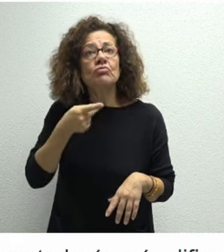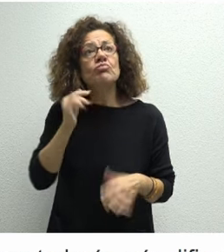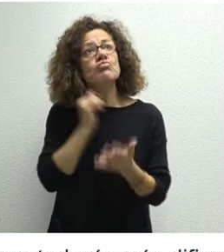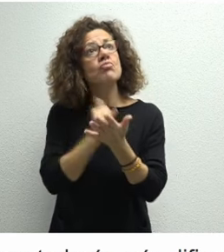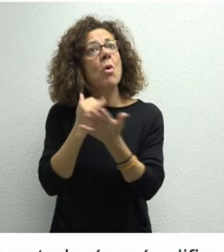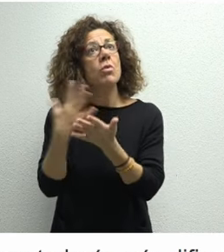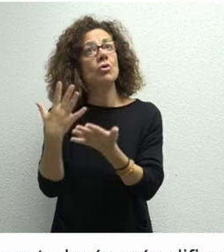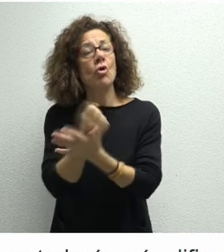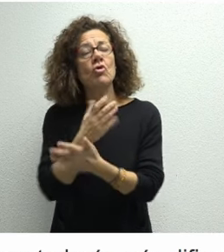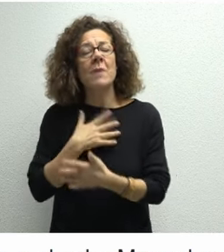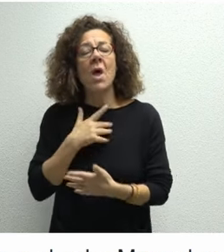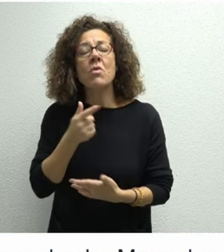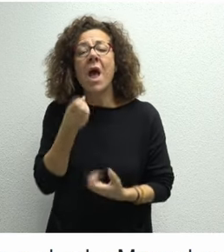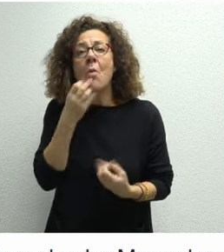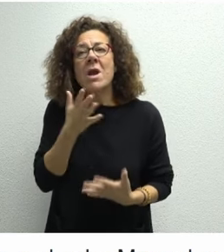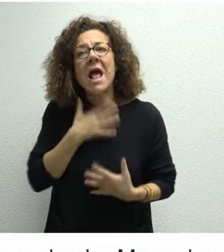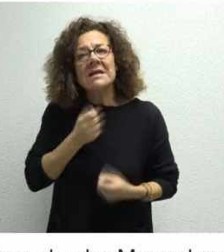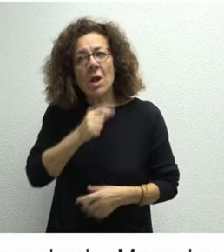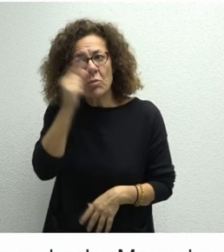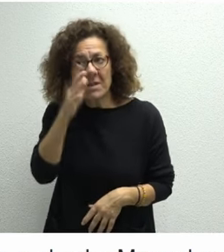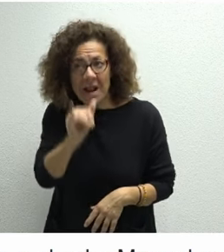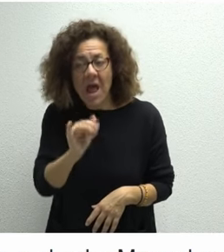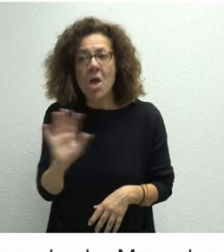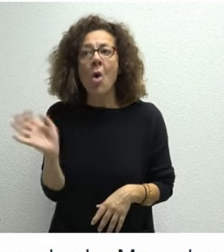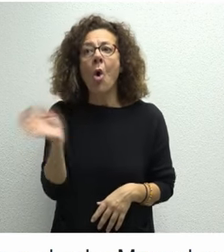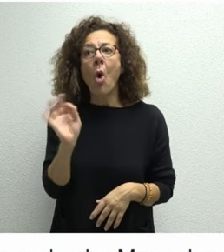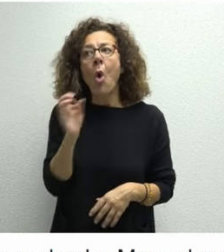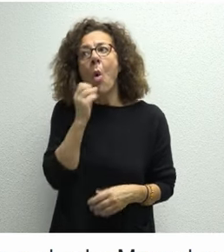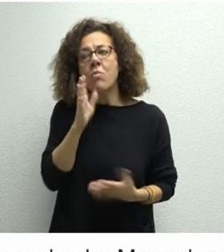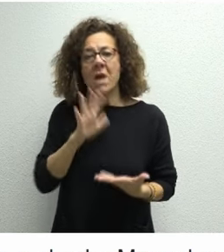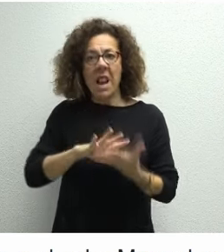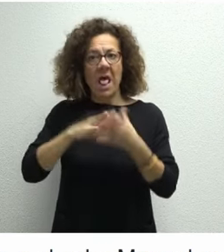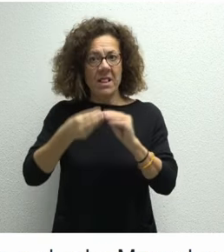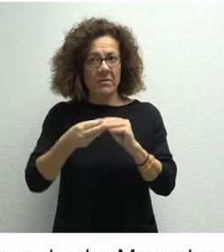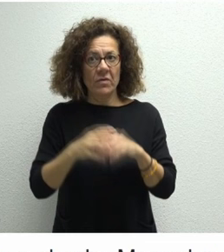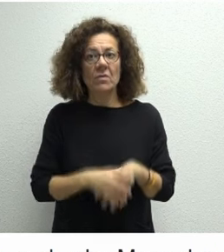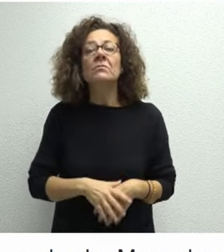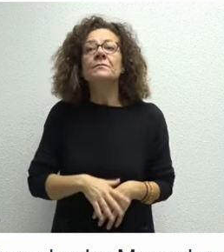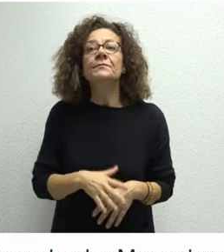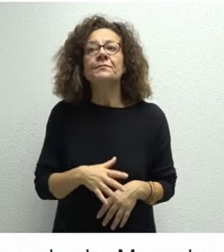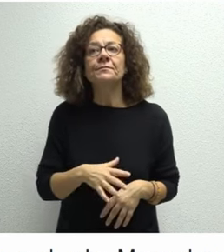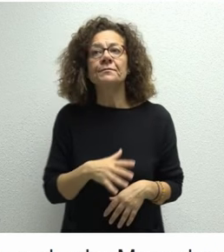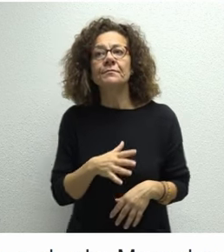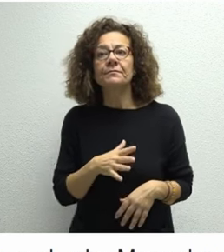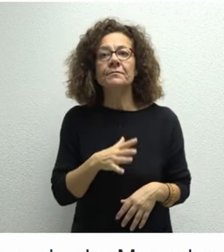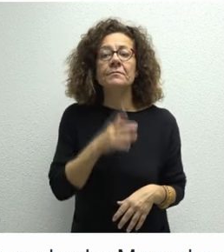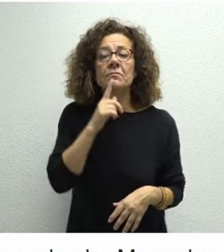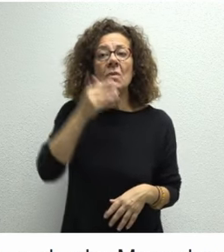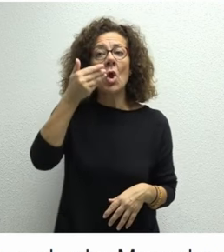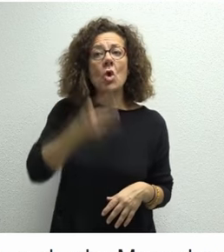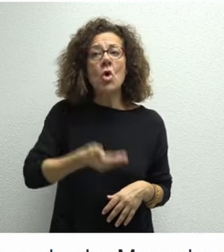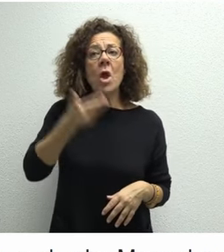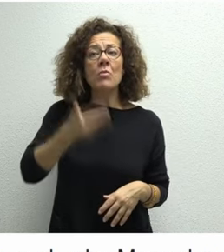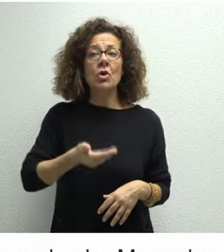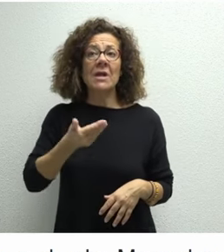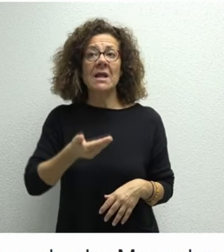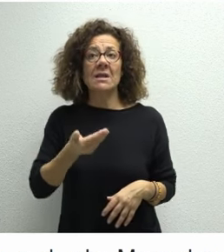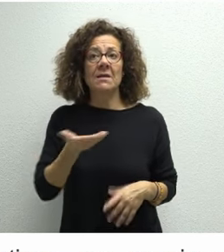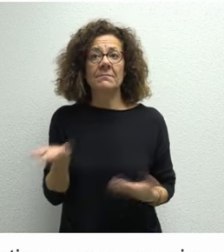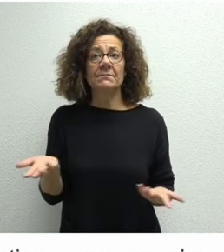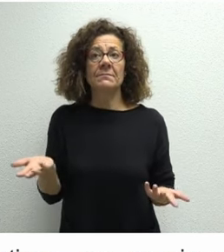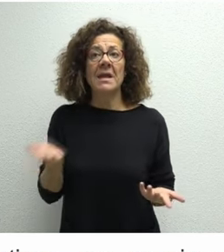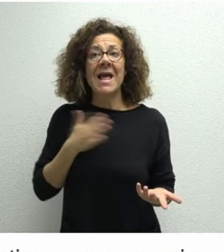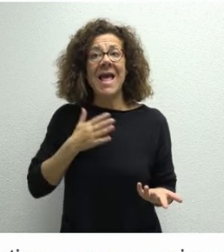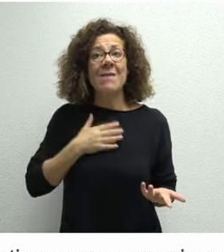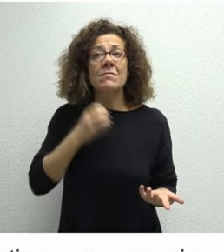para tener una buena salud mental o o o un buen ajuste no por qué no lo importante de las comisiones técnicas en